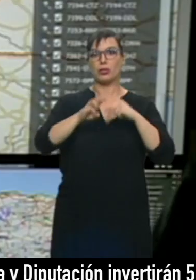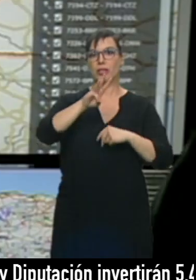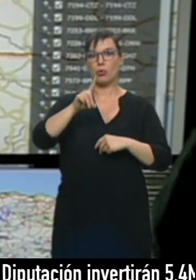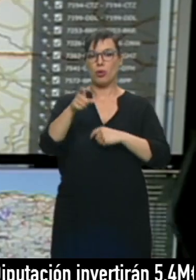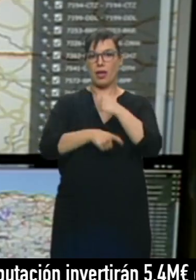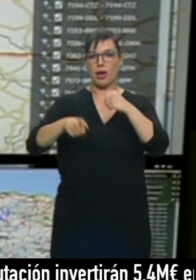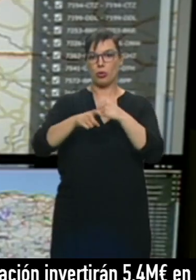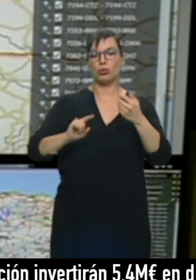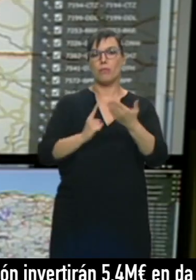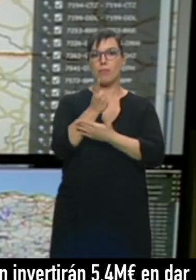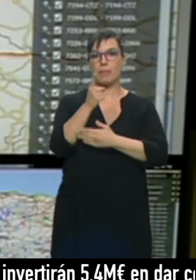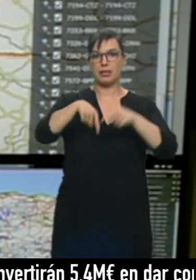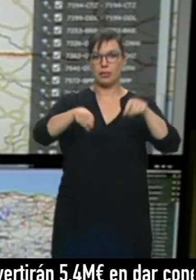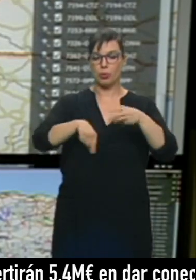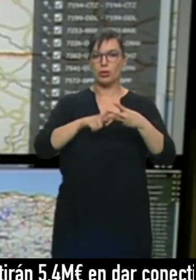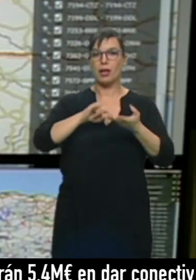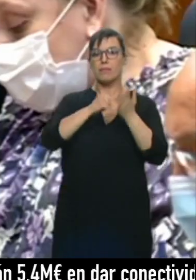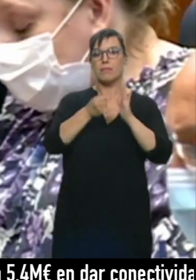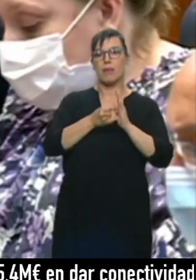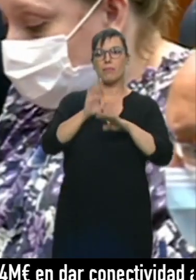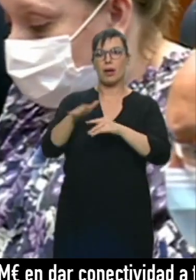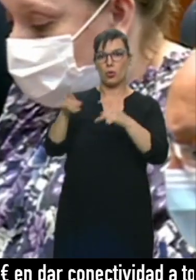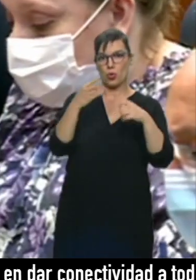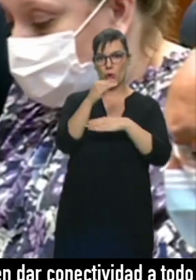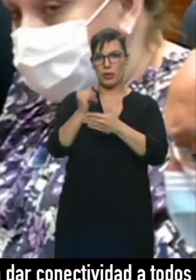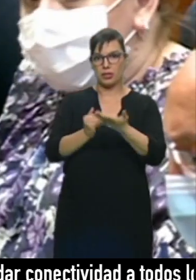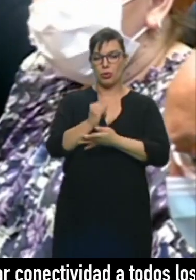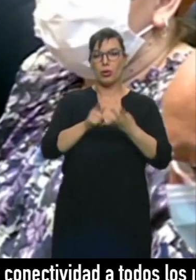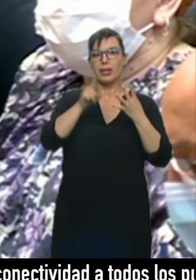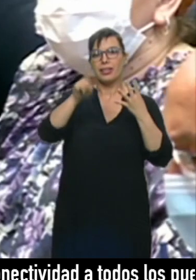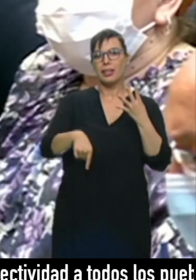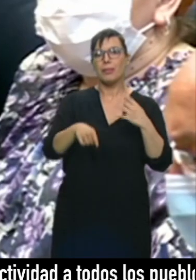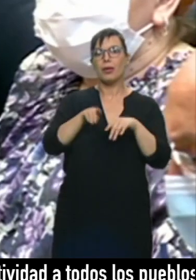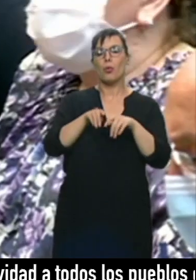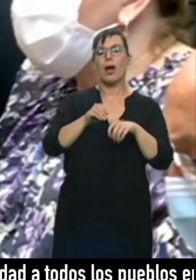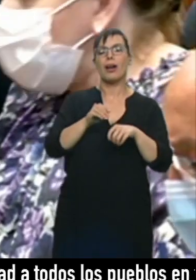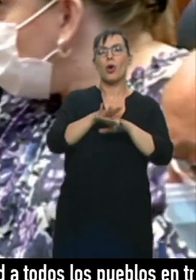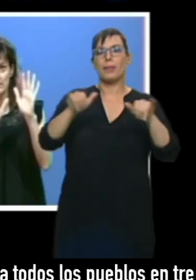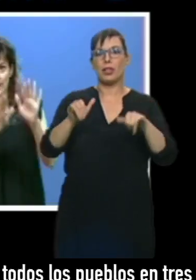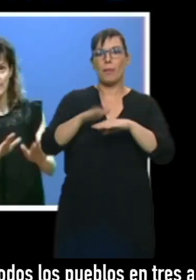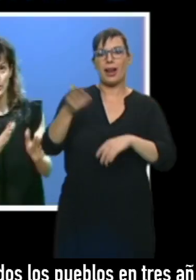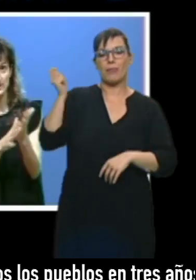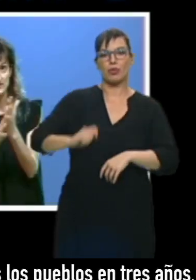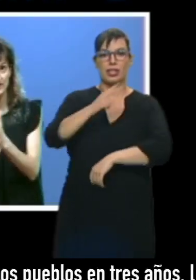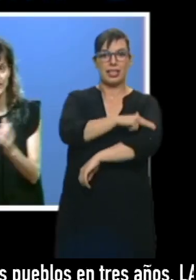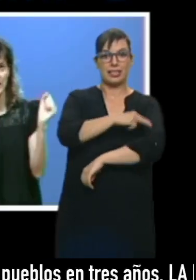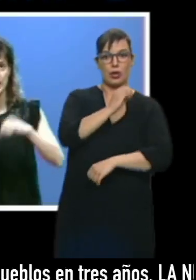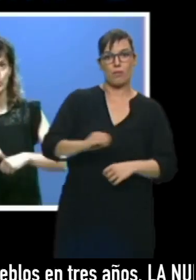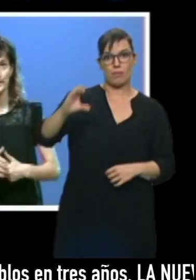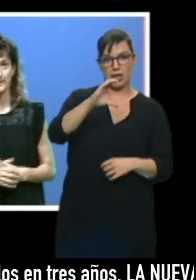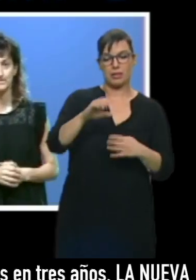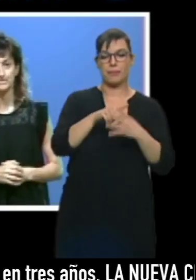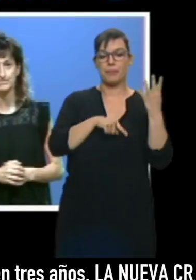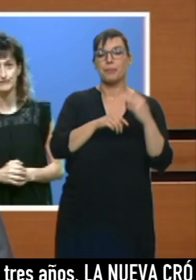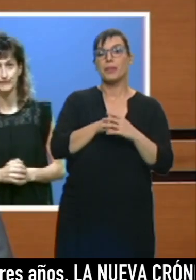transporte, un plan de rejuvenecimiento del sector agrario y ampliar la gratificación de los sanitarios. Podemos, que veía respaldada su propuesta